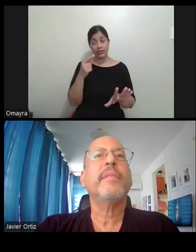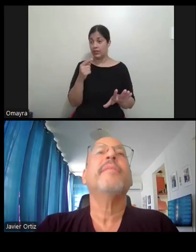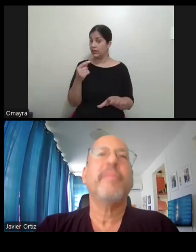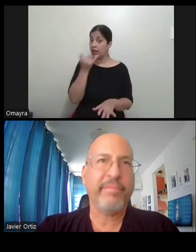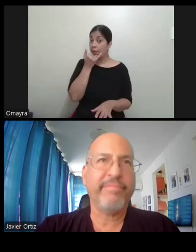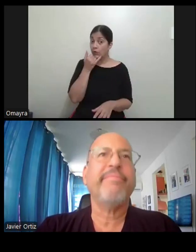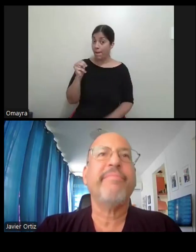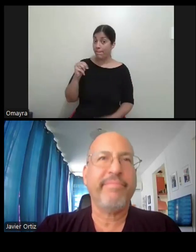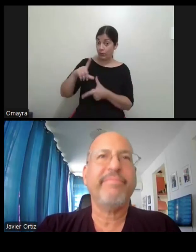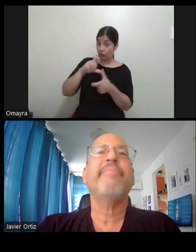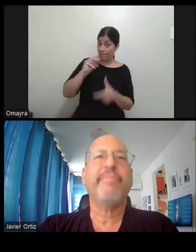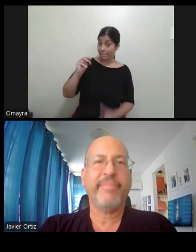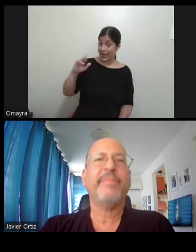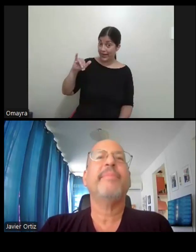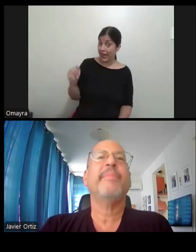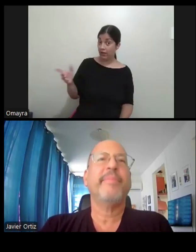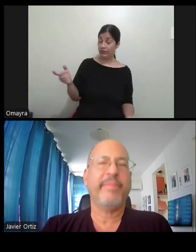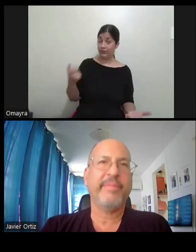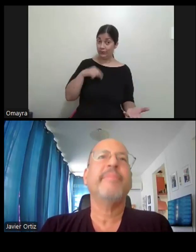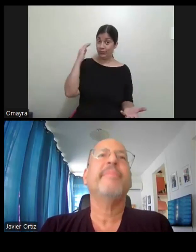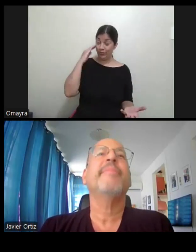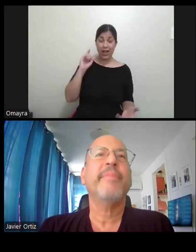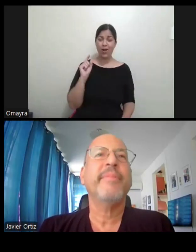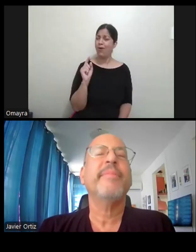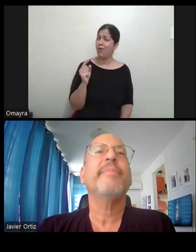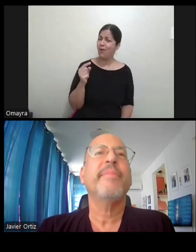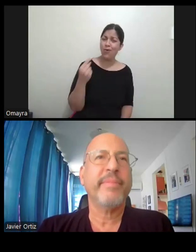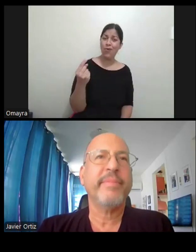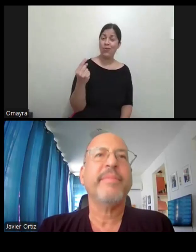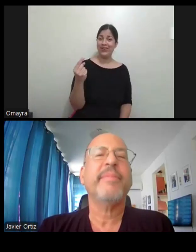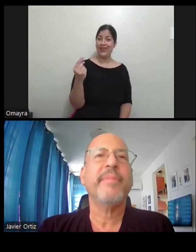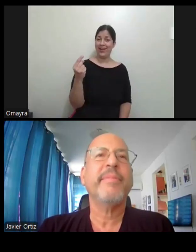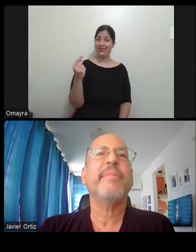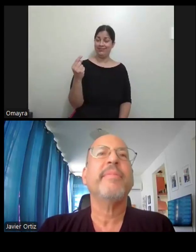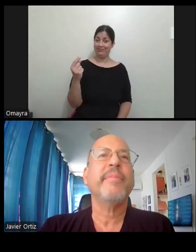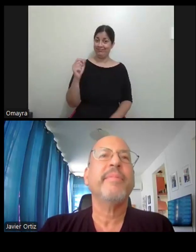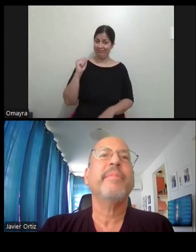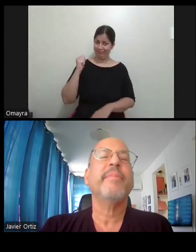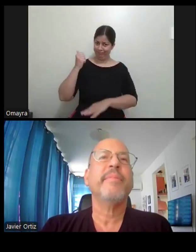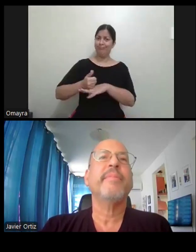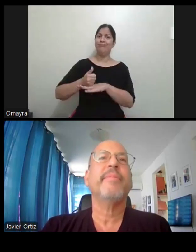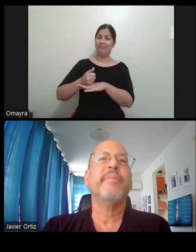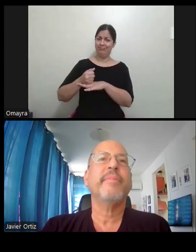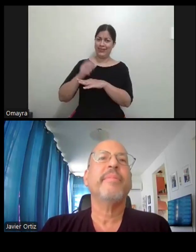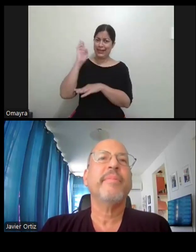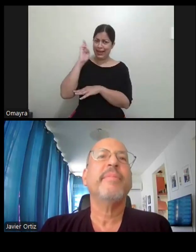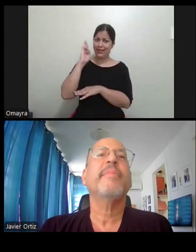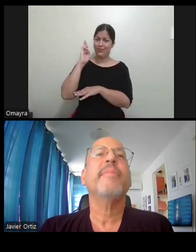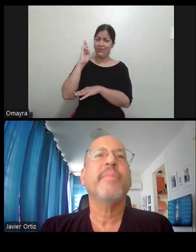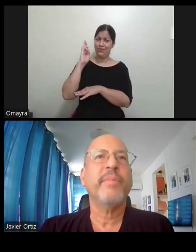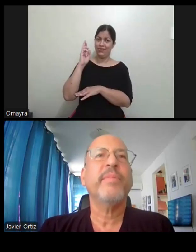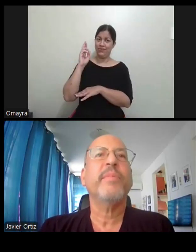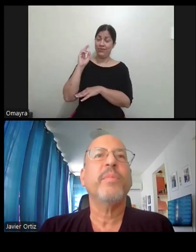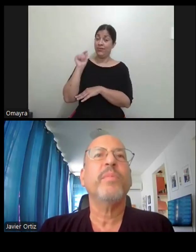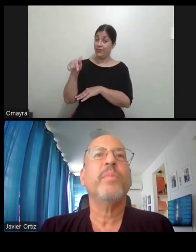Nos pasó y nosotros nos enteramos que la única emisora que quedó de pie, por decirlo así, era